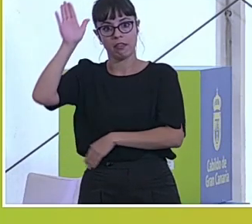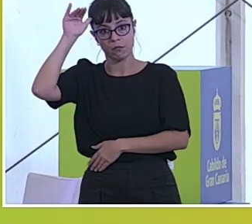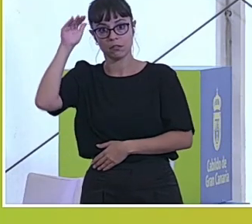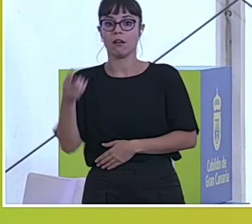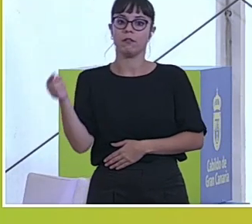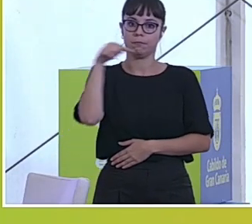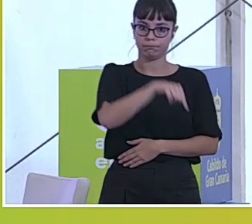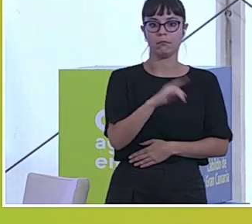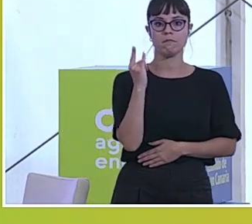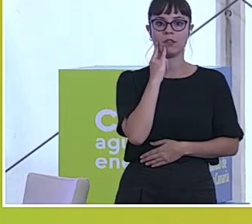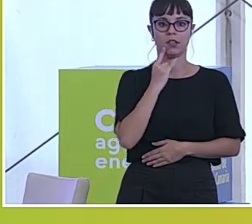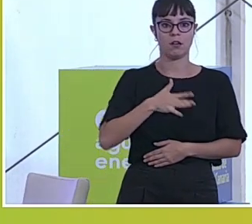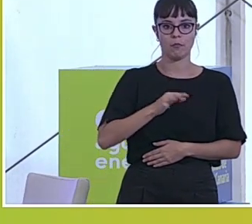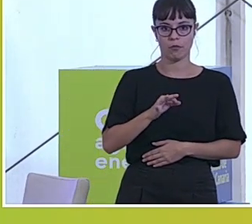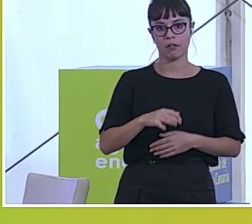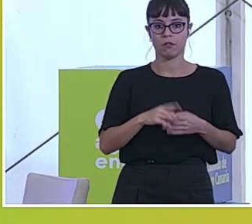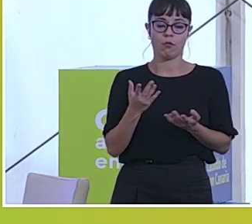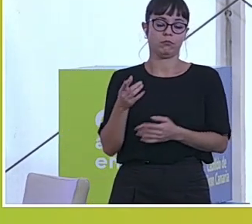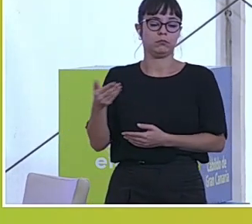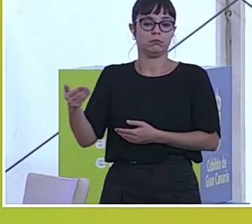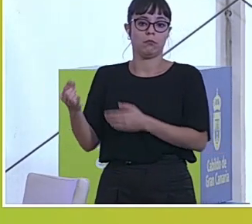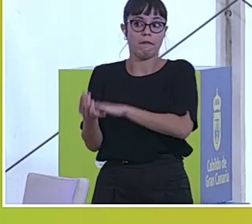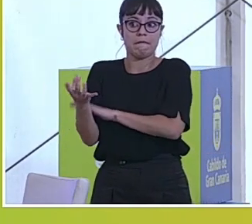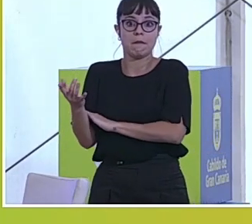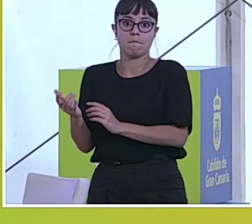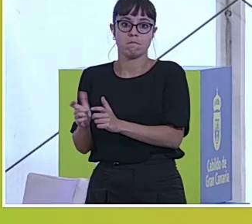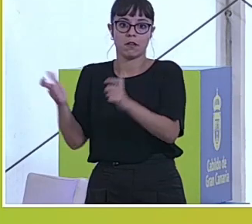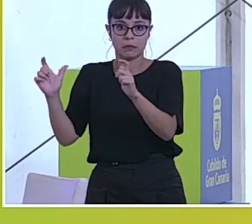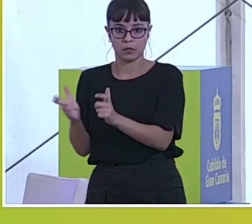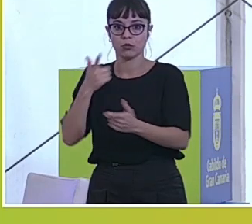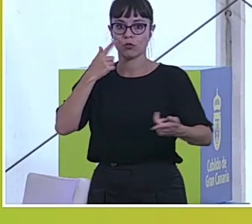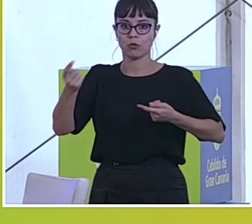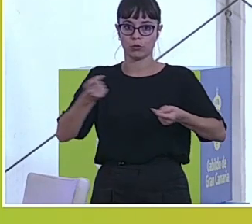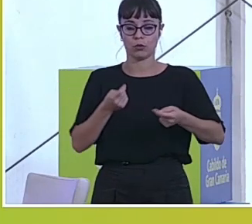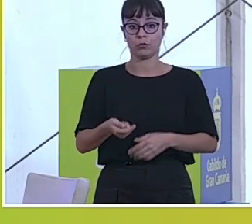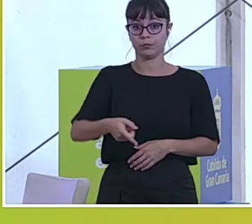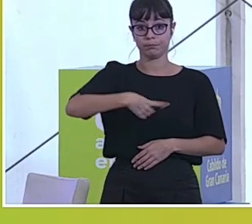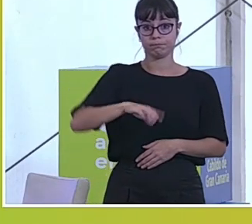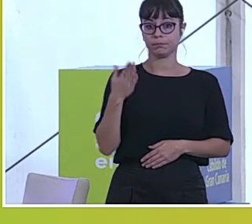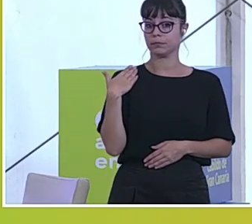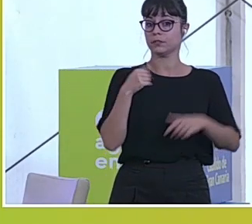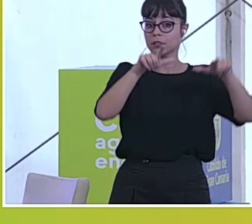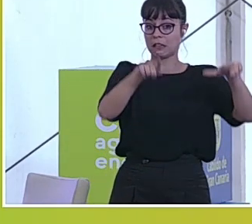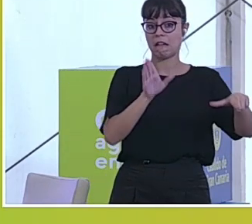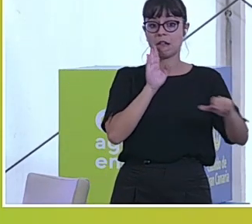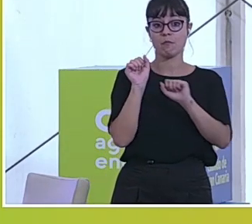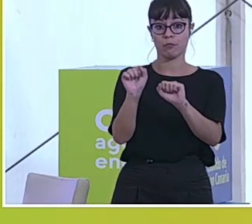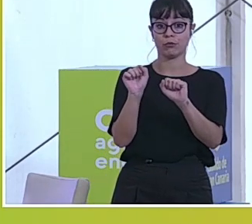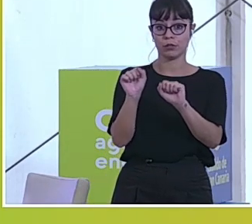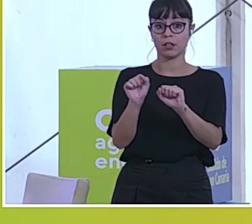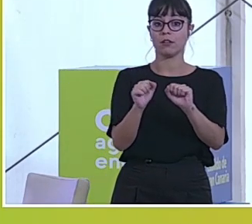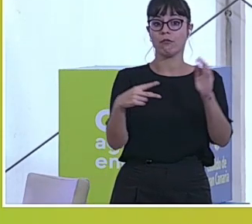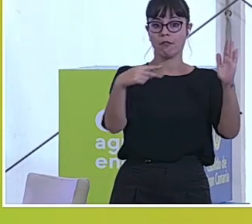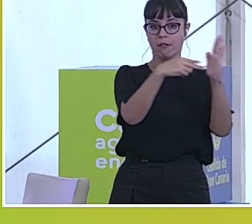determinado o reducirlo, ¿vale? Recientemente acabamos de instalar en nuestras instalaciones de pozo izquierdo 3 puntos de recarga V2G,